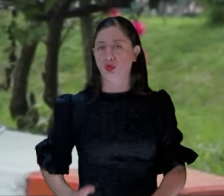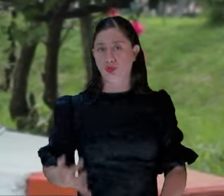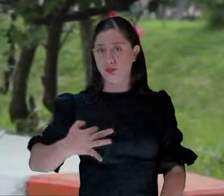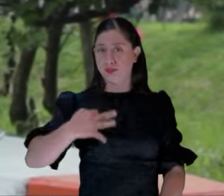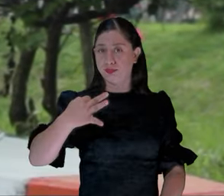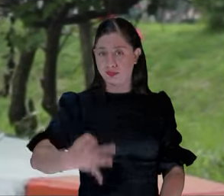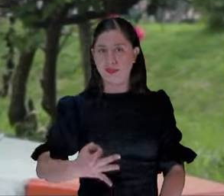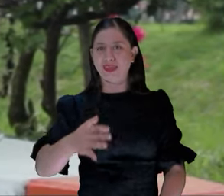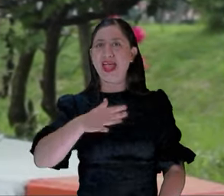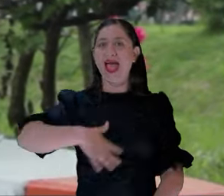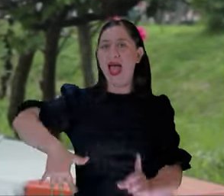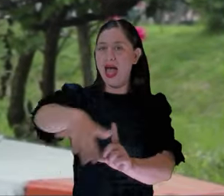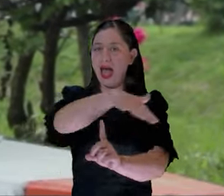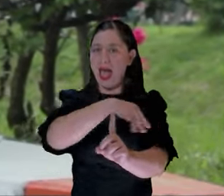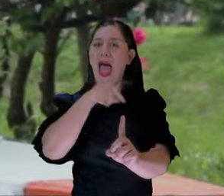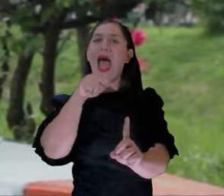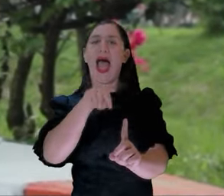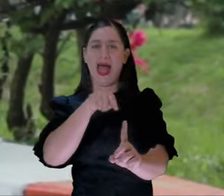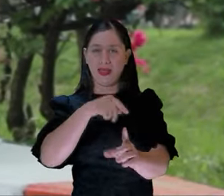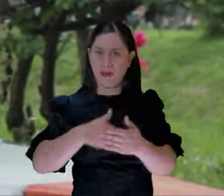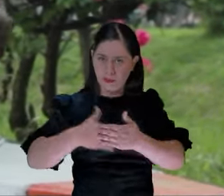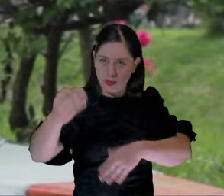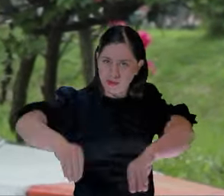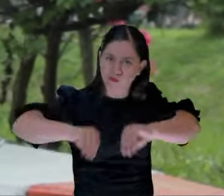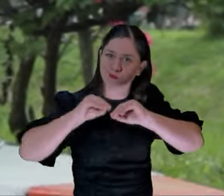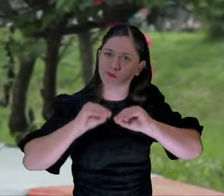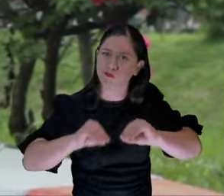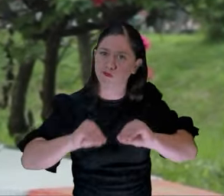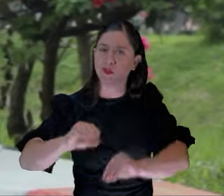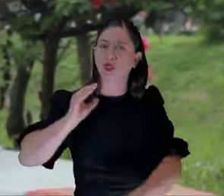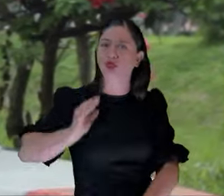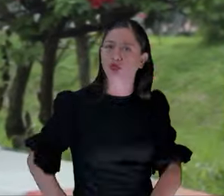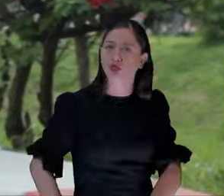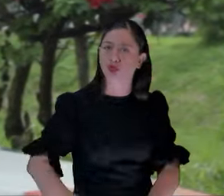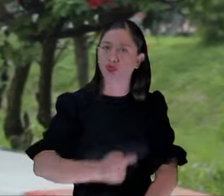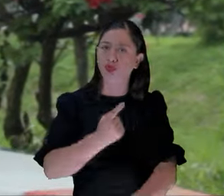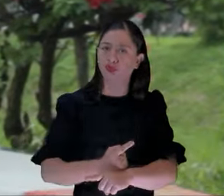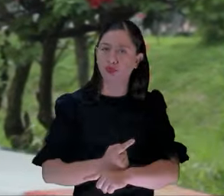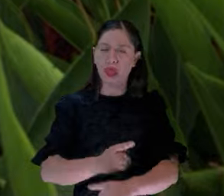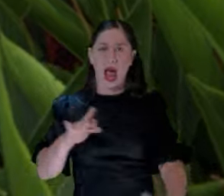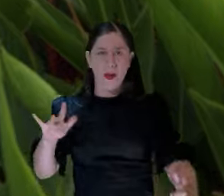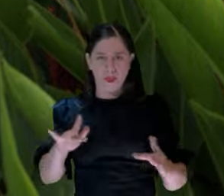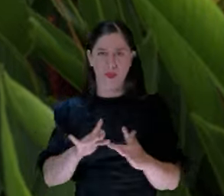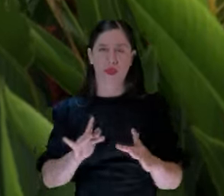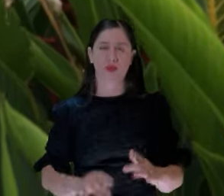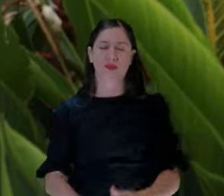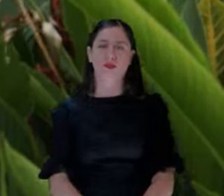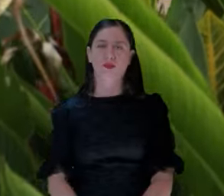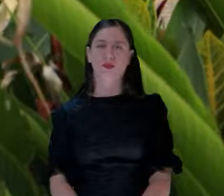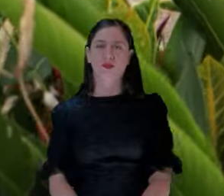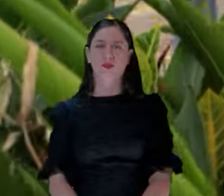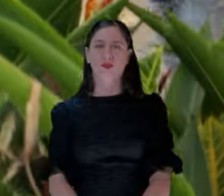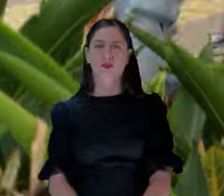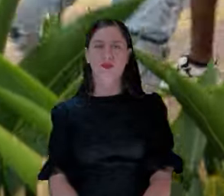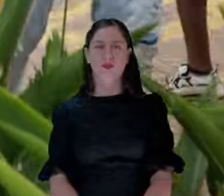que desde esos entornos es que se forma verdaderamente el ciudadano.